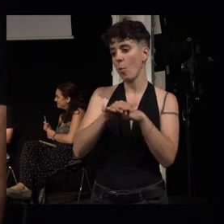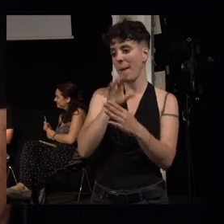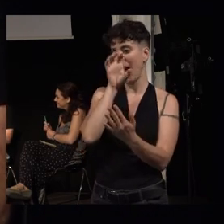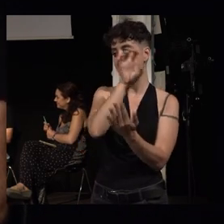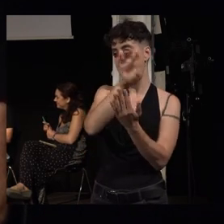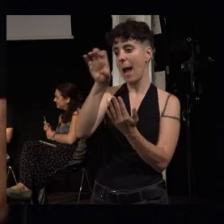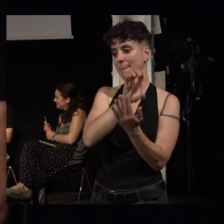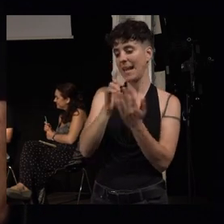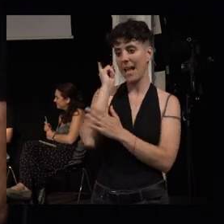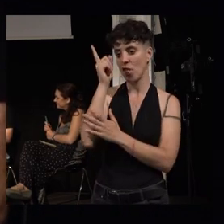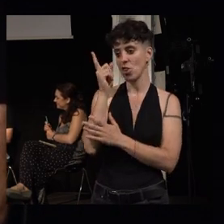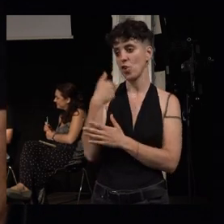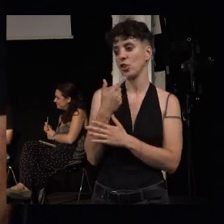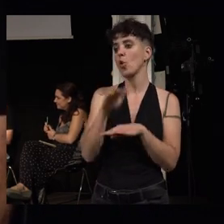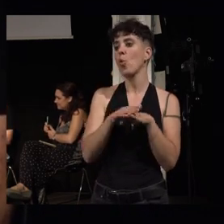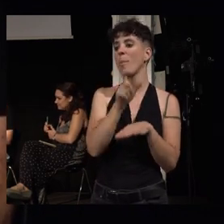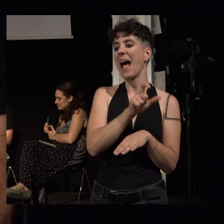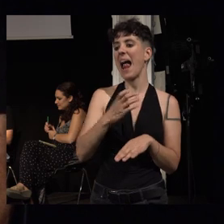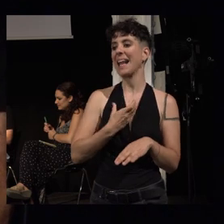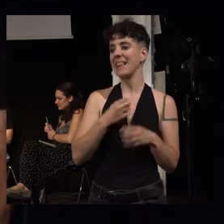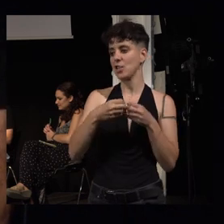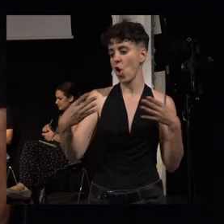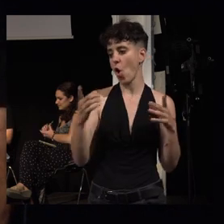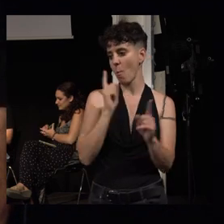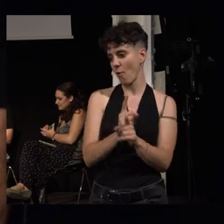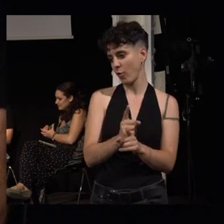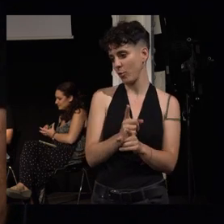no esté aquí por parte de alcaldes homófobos, sino más bien de las aplicaciones, ¿no?